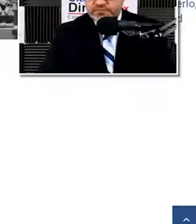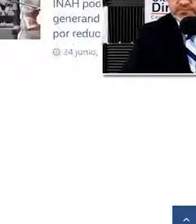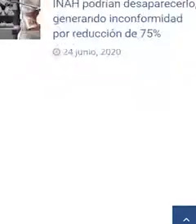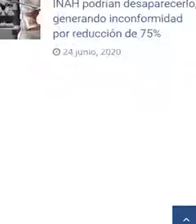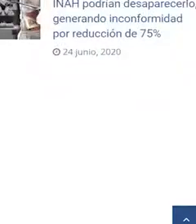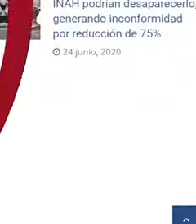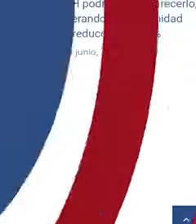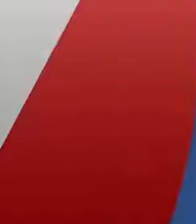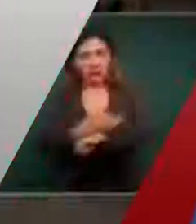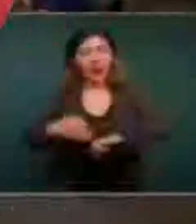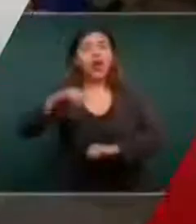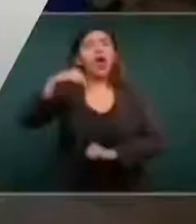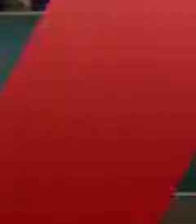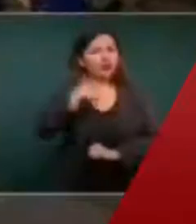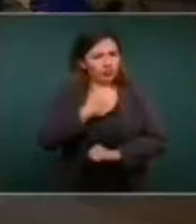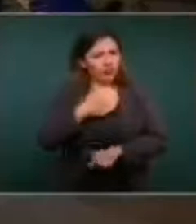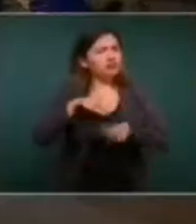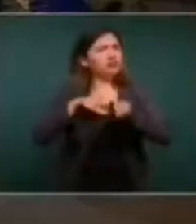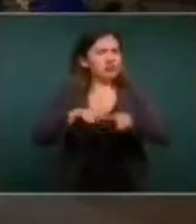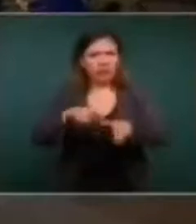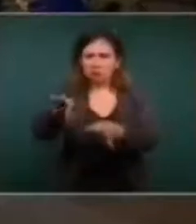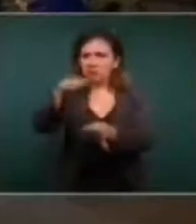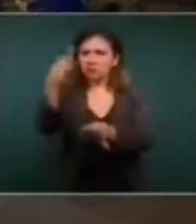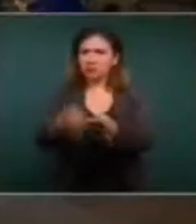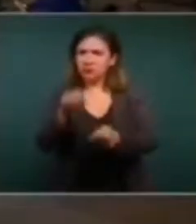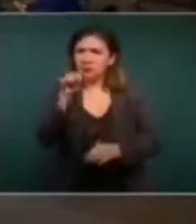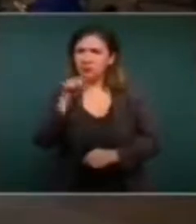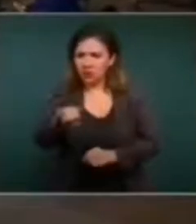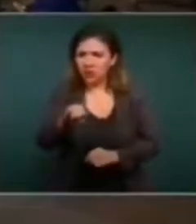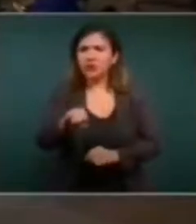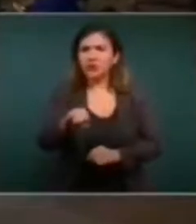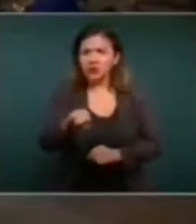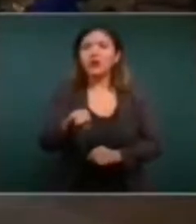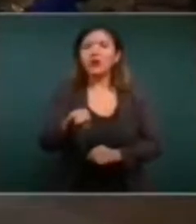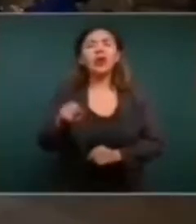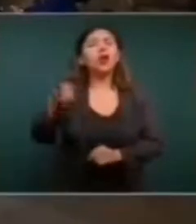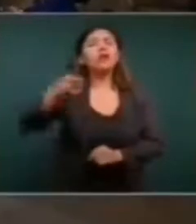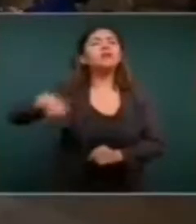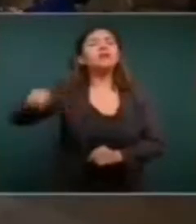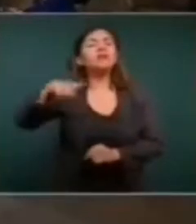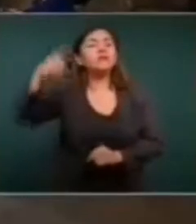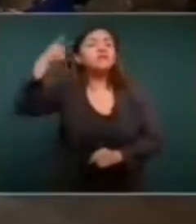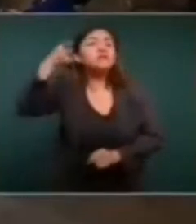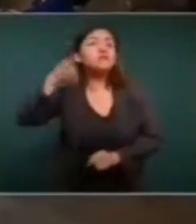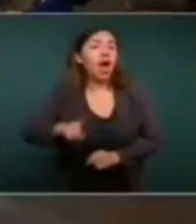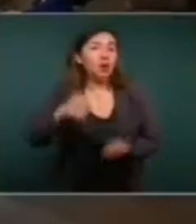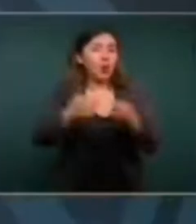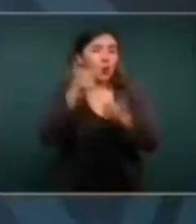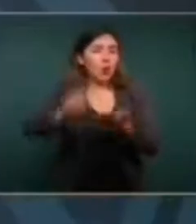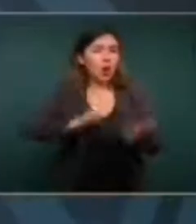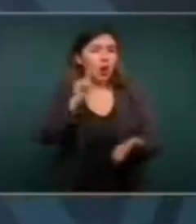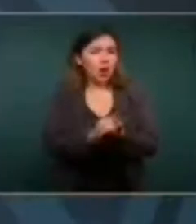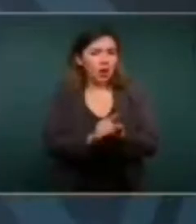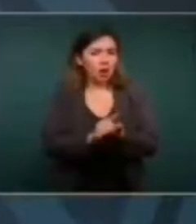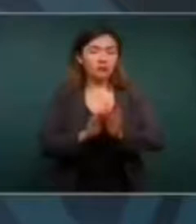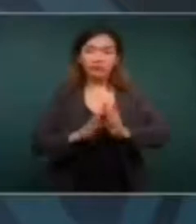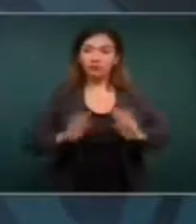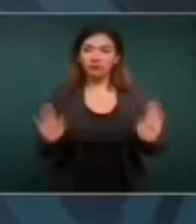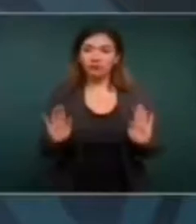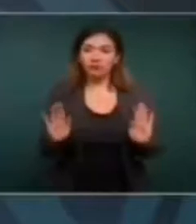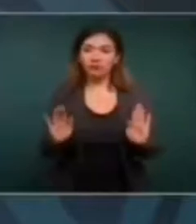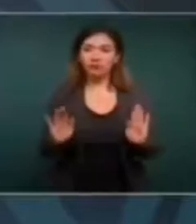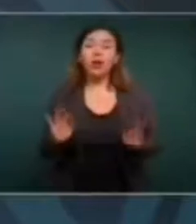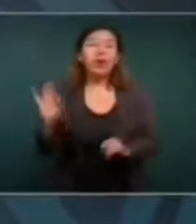dijo nosotros vamos a cumplir con los ordenamientos legales sí